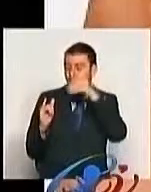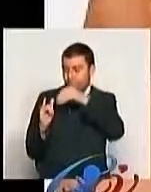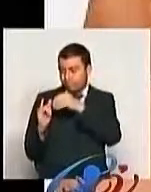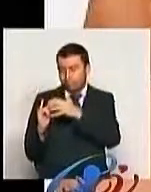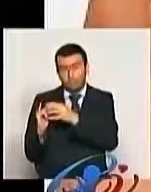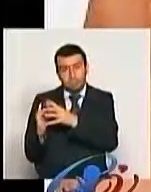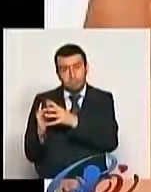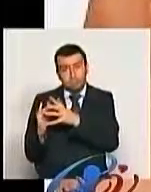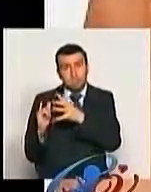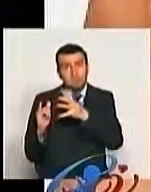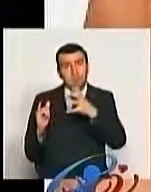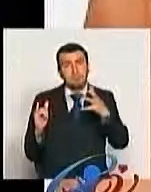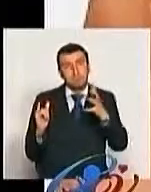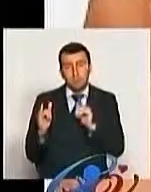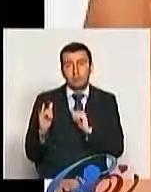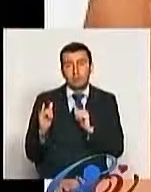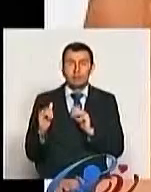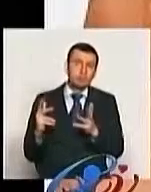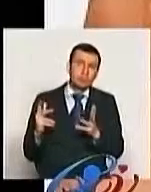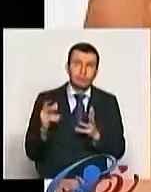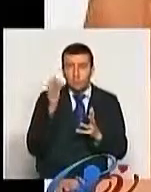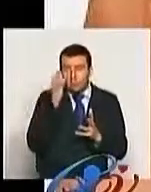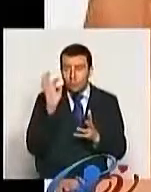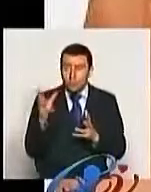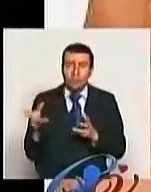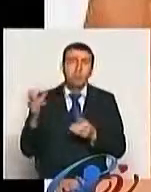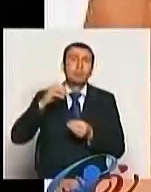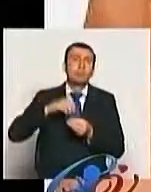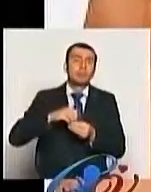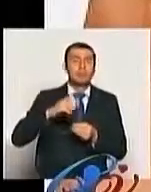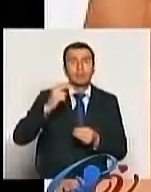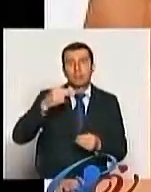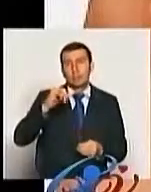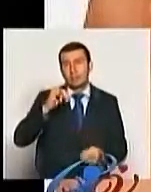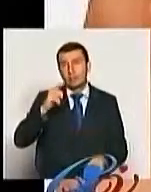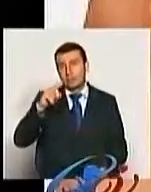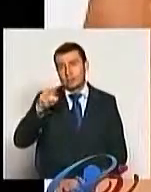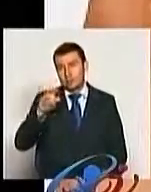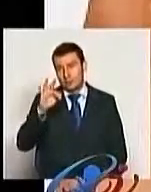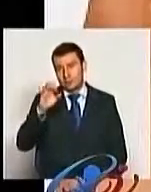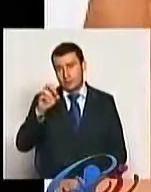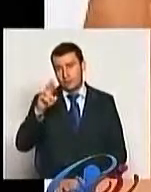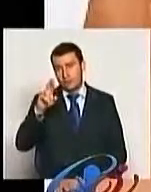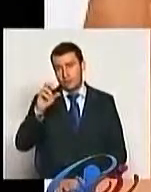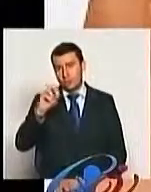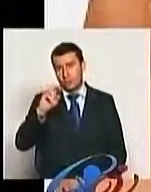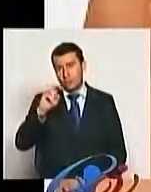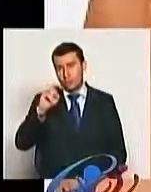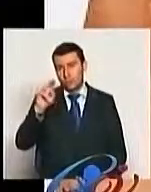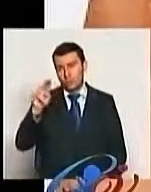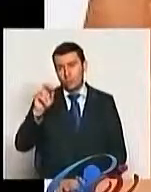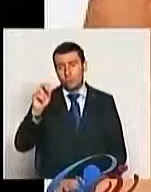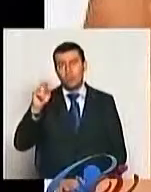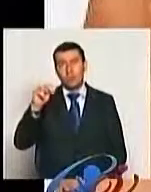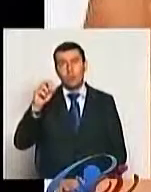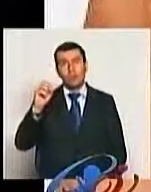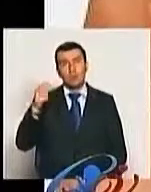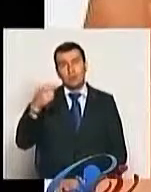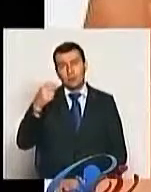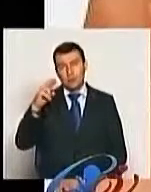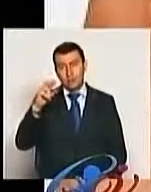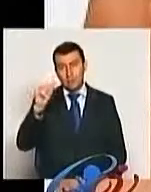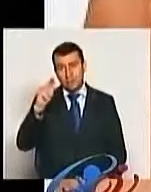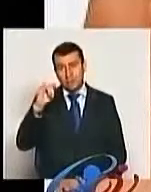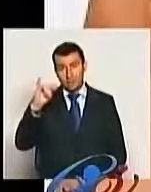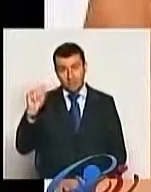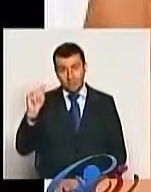que complementar. Habría que hacer una histerosonografía, que es una ecografía con unos medios de contraste con solución